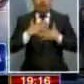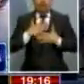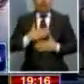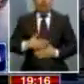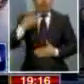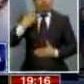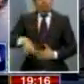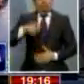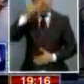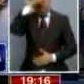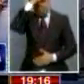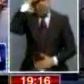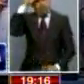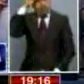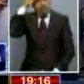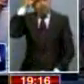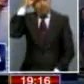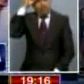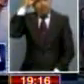usanza mapuche.